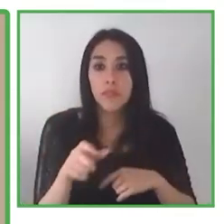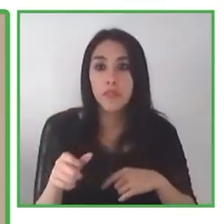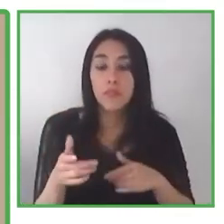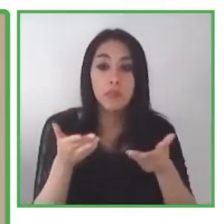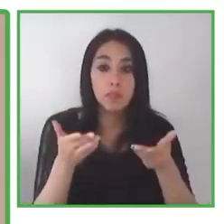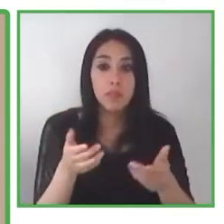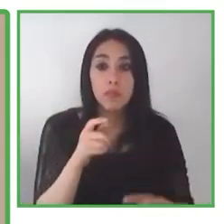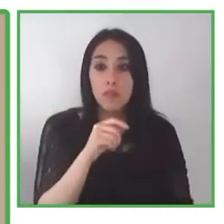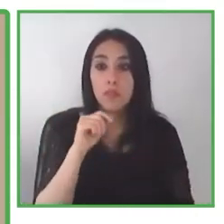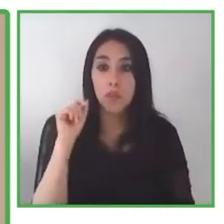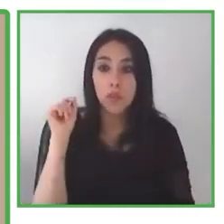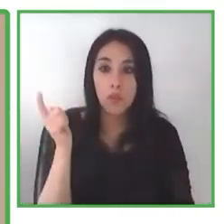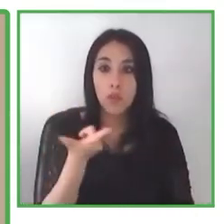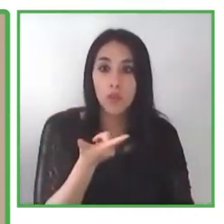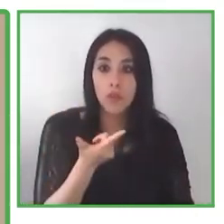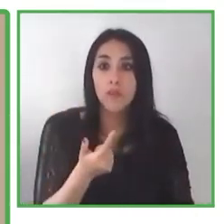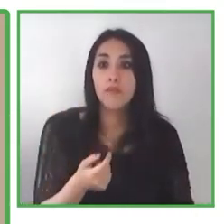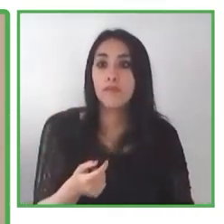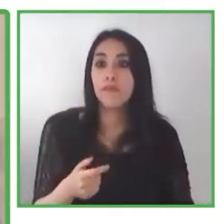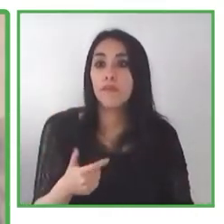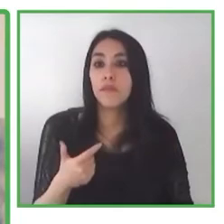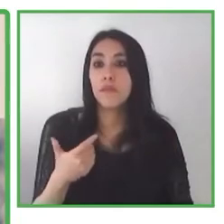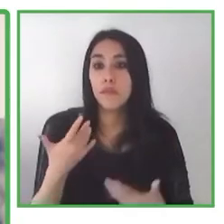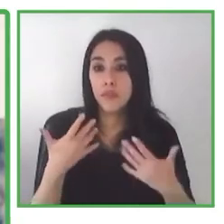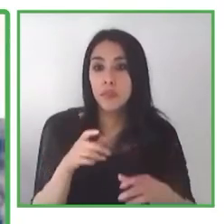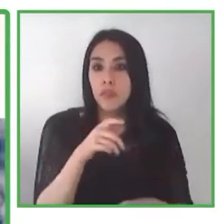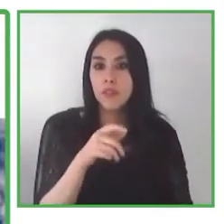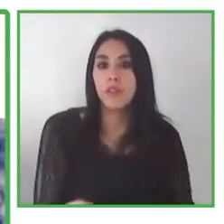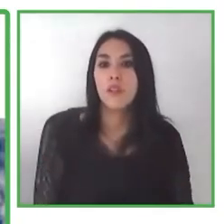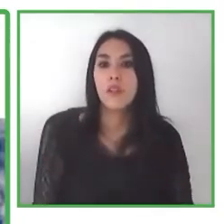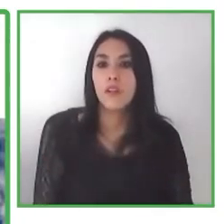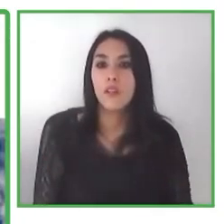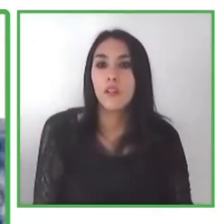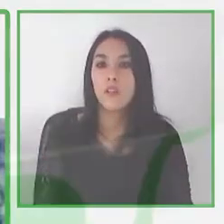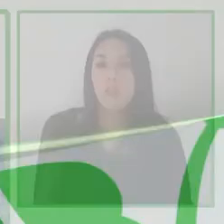en nuestro planeta. Muchas gracias.